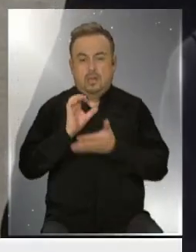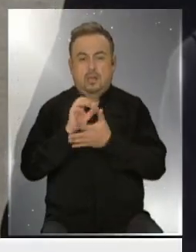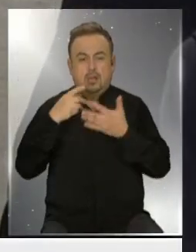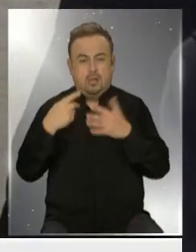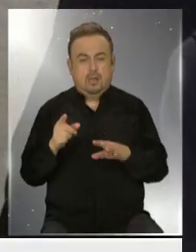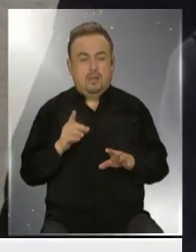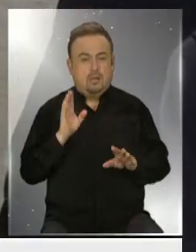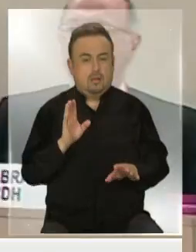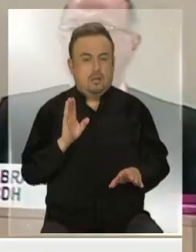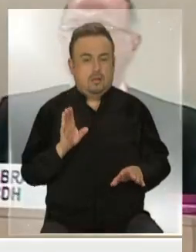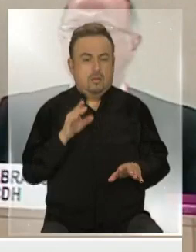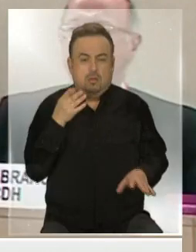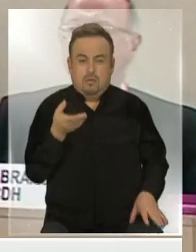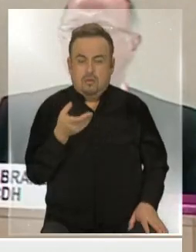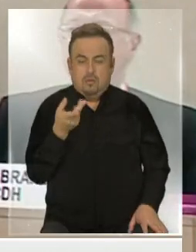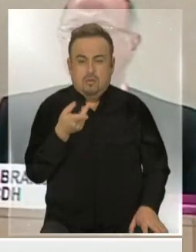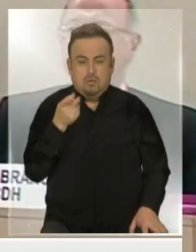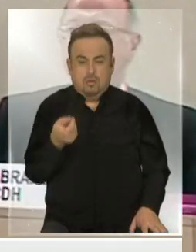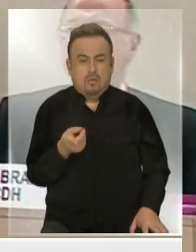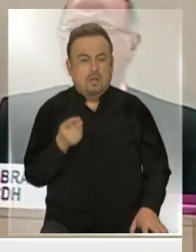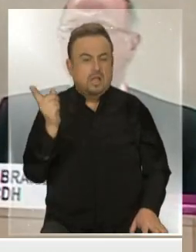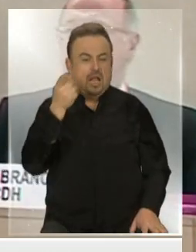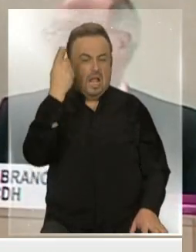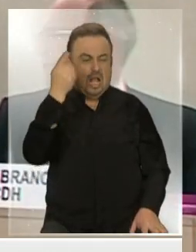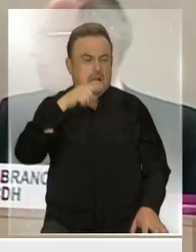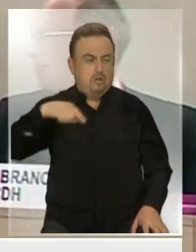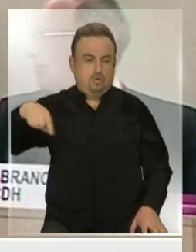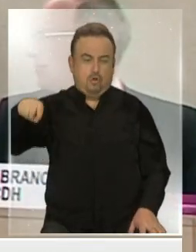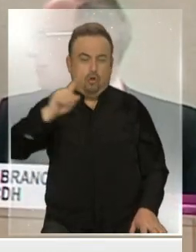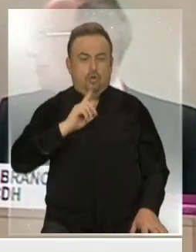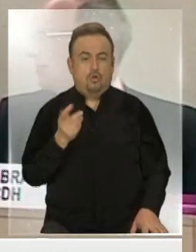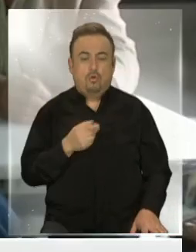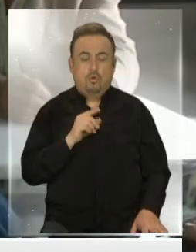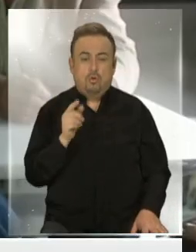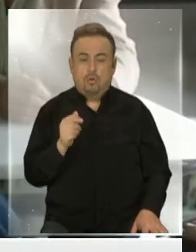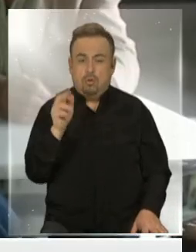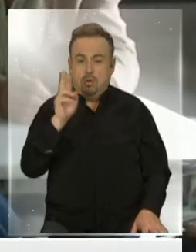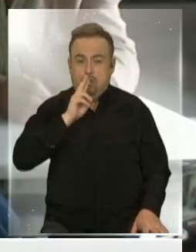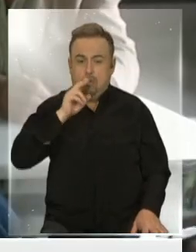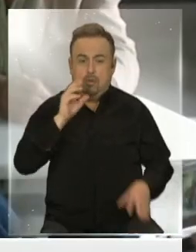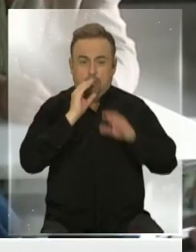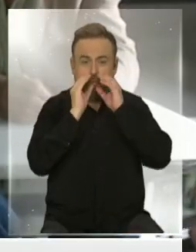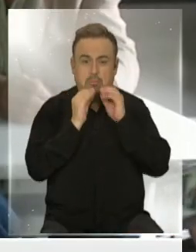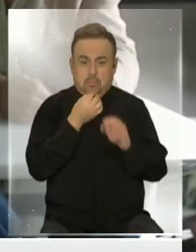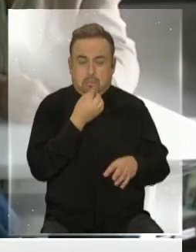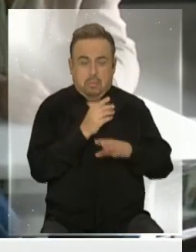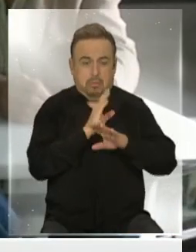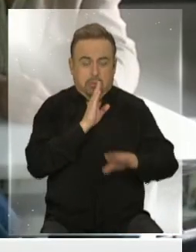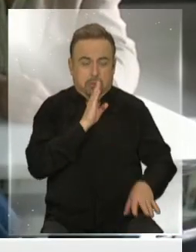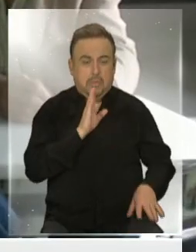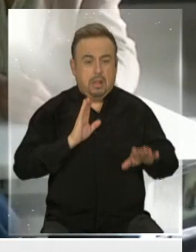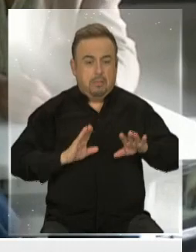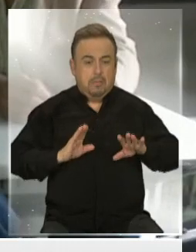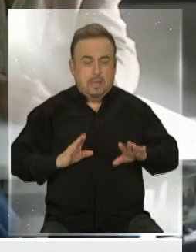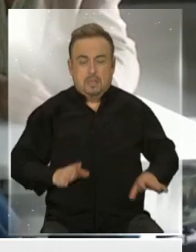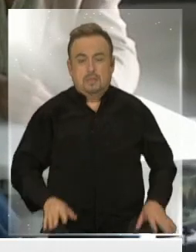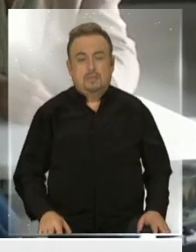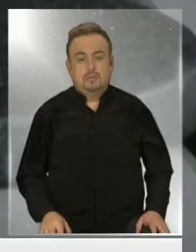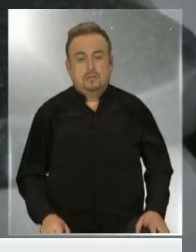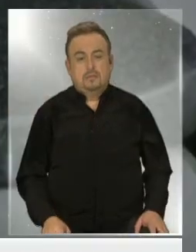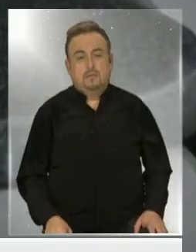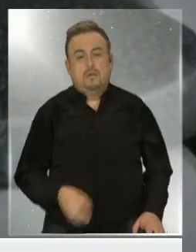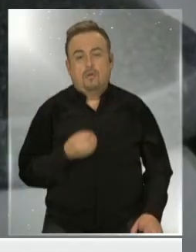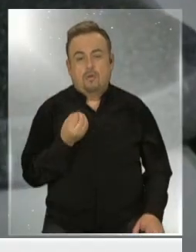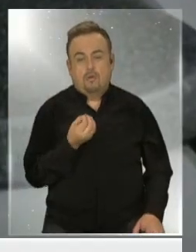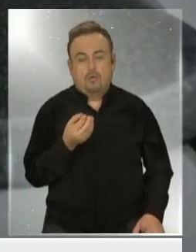de un tipo de conducta generalizada. Ahora, no hay una respuesta todavía de Nicolás Maduro. Es lo que estamos esperando, y